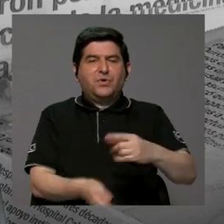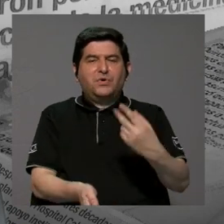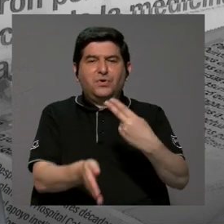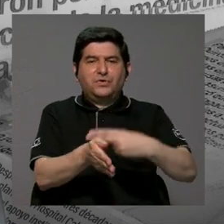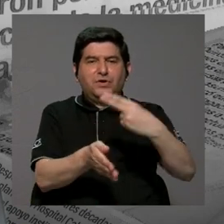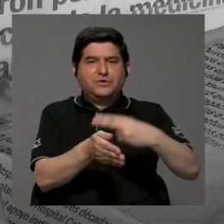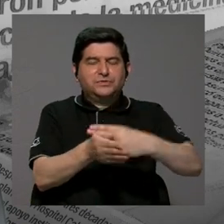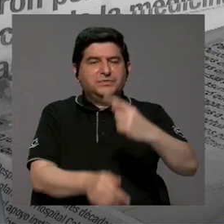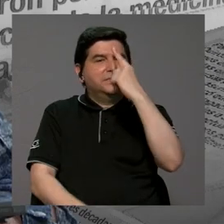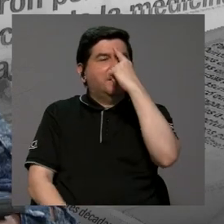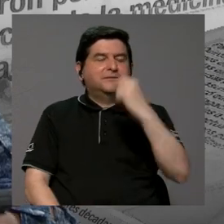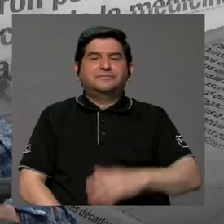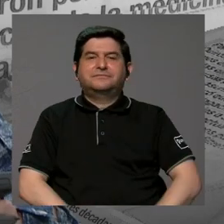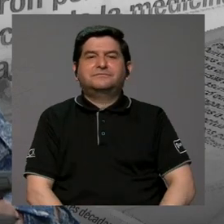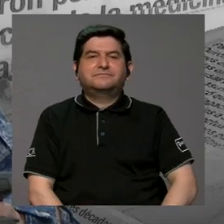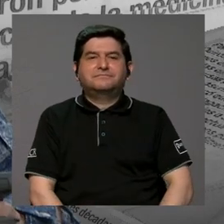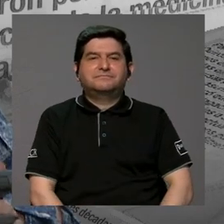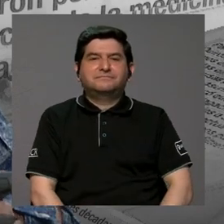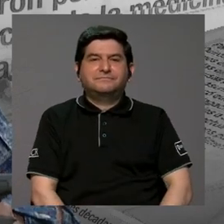Calderón.